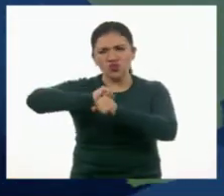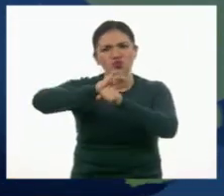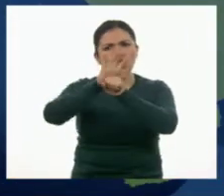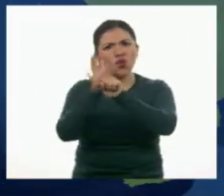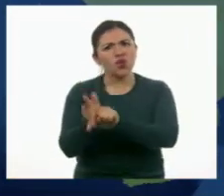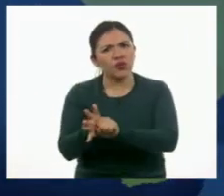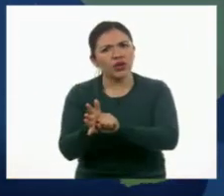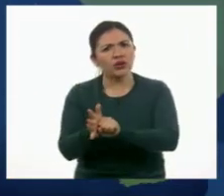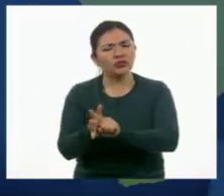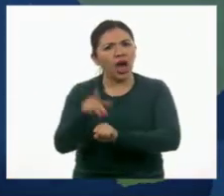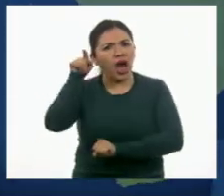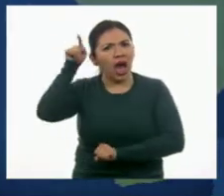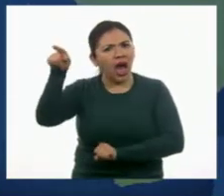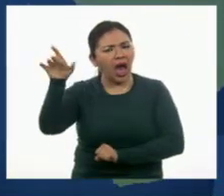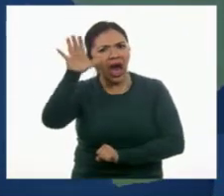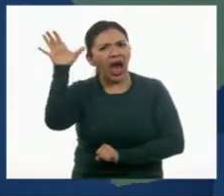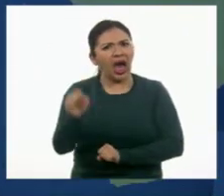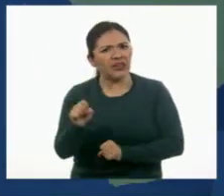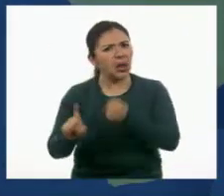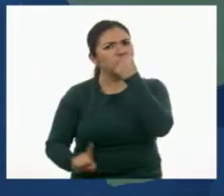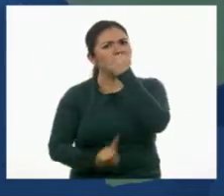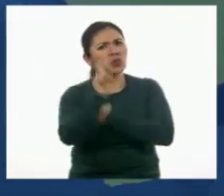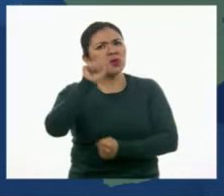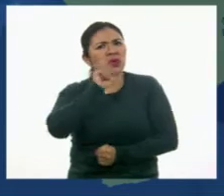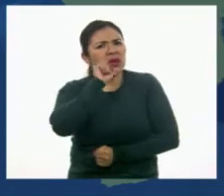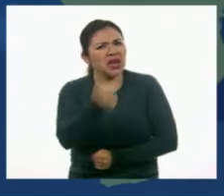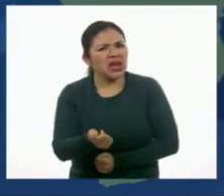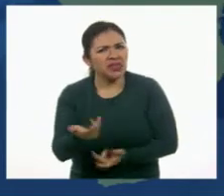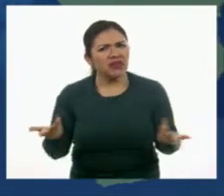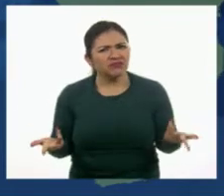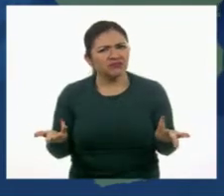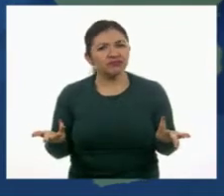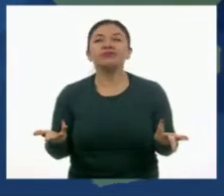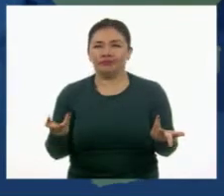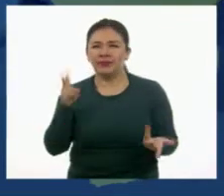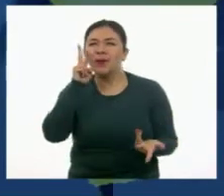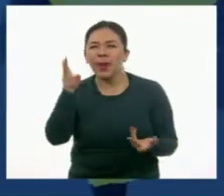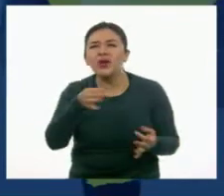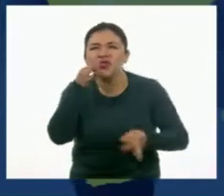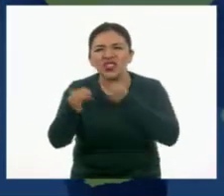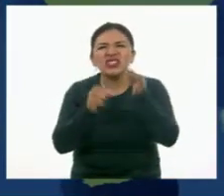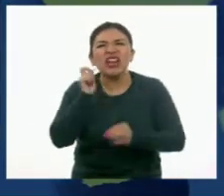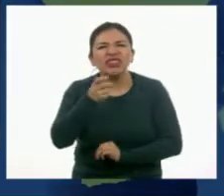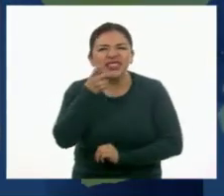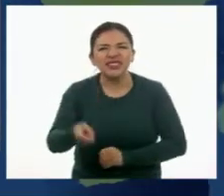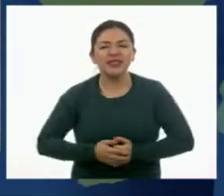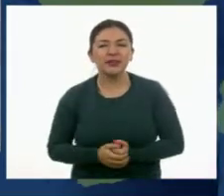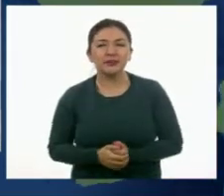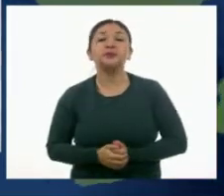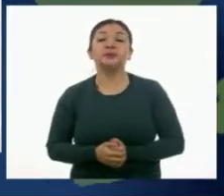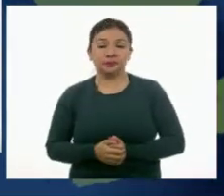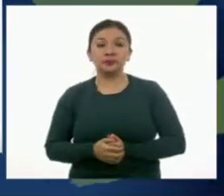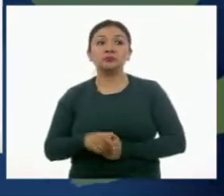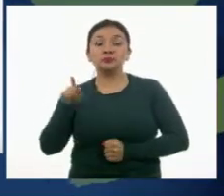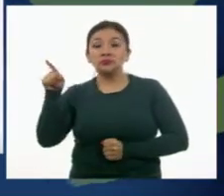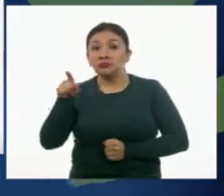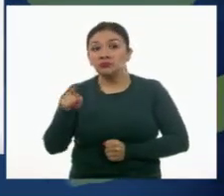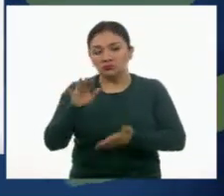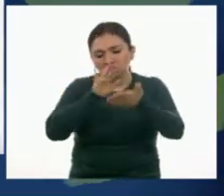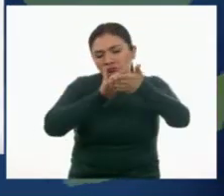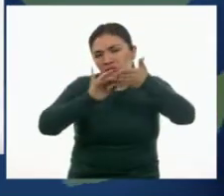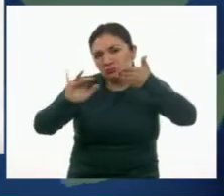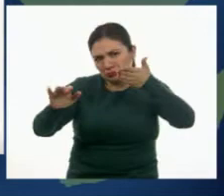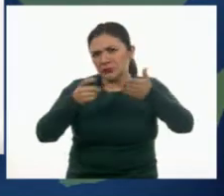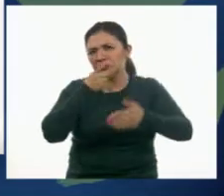sido una tragedia en África. Entonces vamos a leer la nota. Y pues aquí nos dice